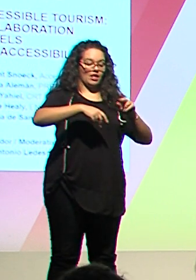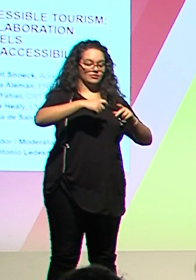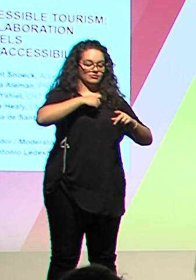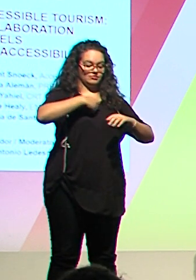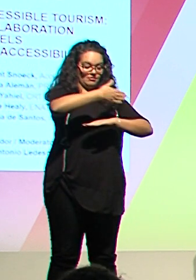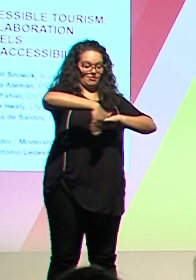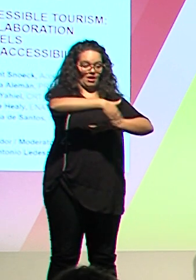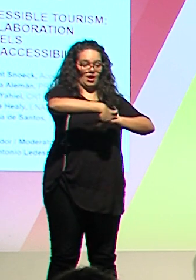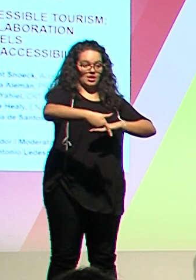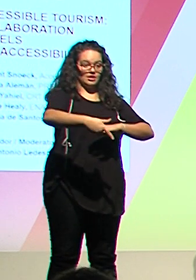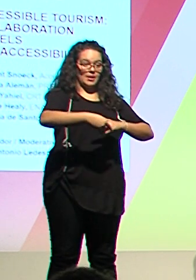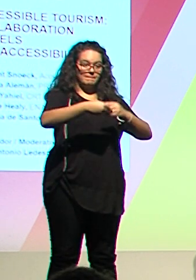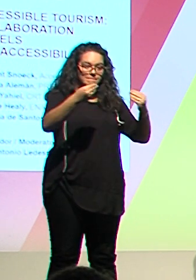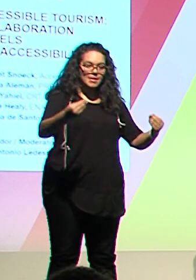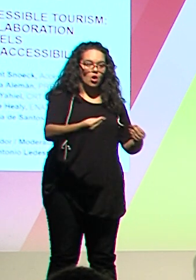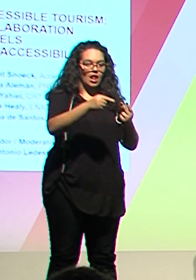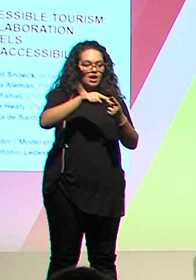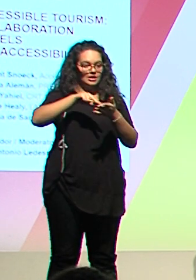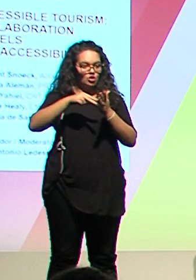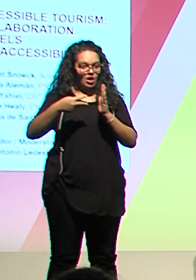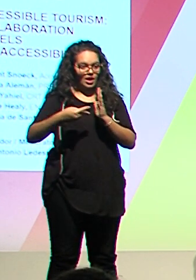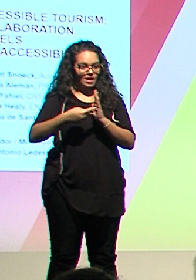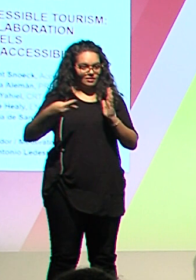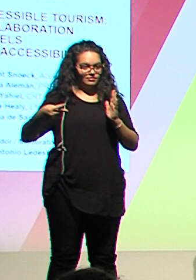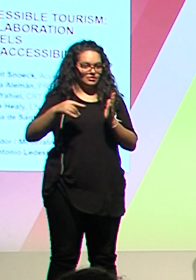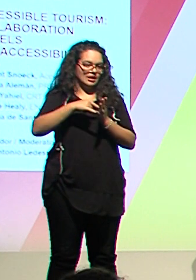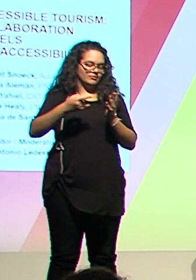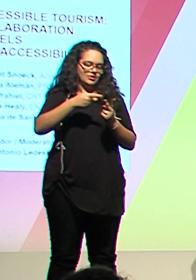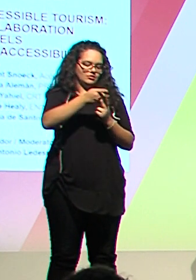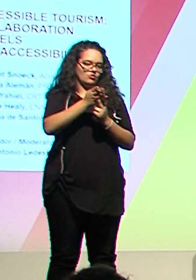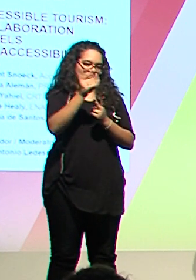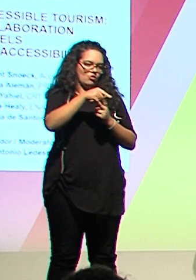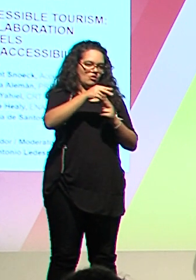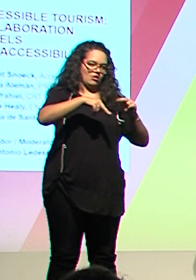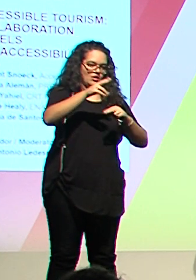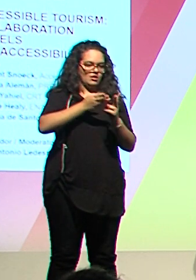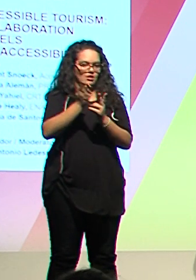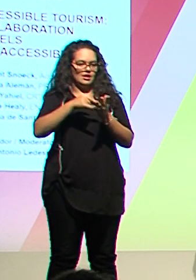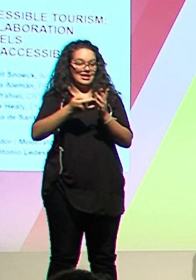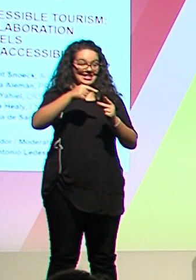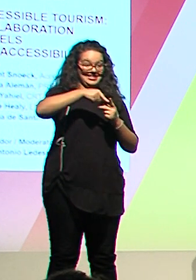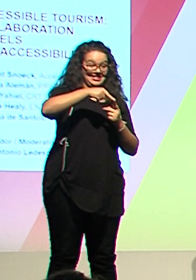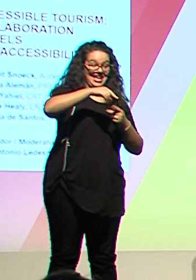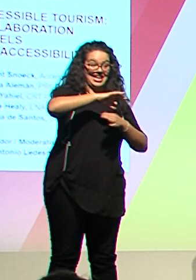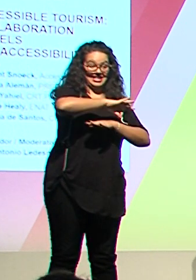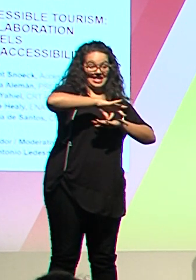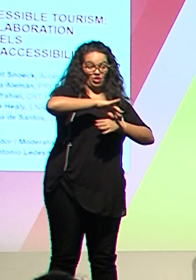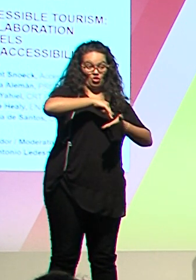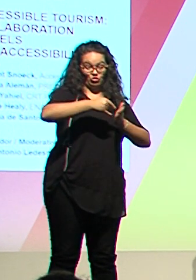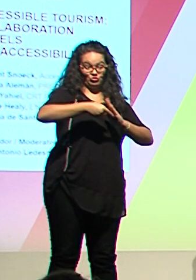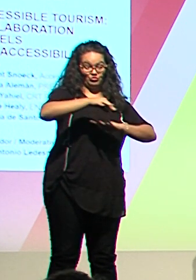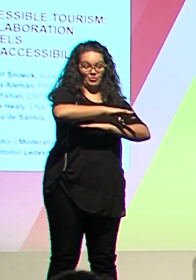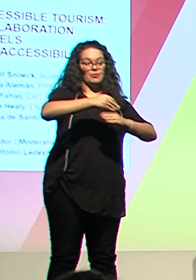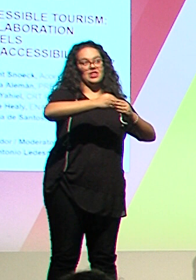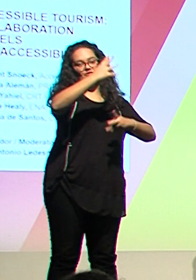va a mejorar esa tecnología, sobre todo la obra civil, van a ser los arquitectos. Cuando se hace un